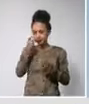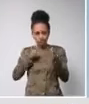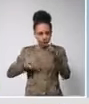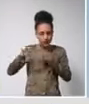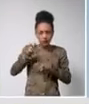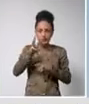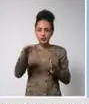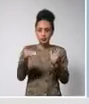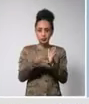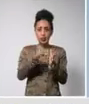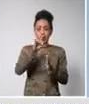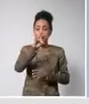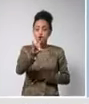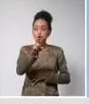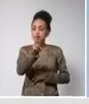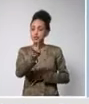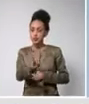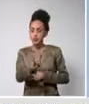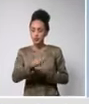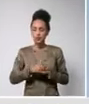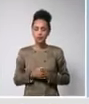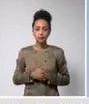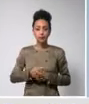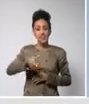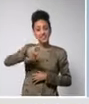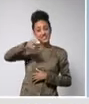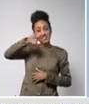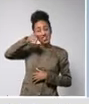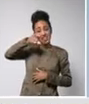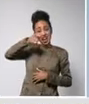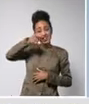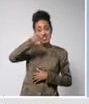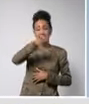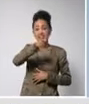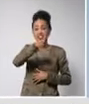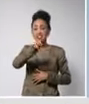3.919, en vigilancia